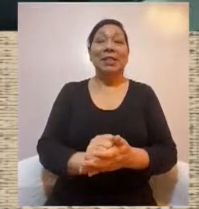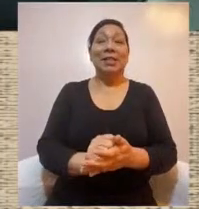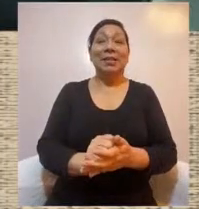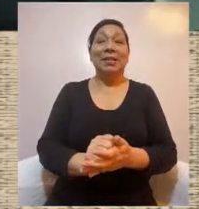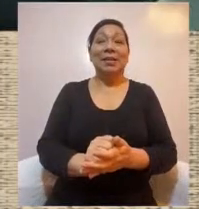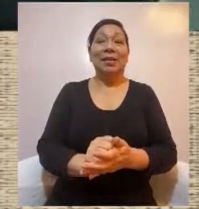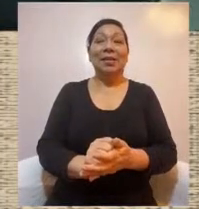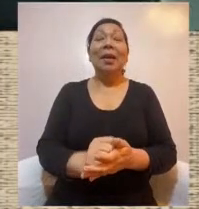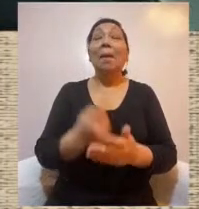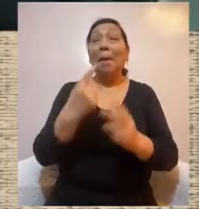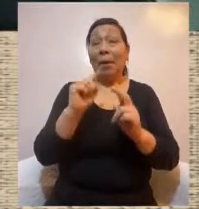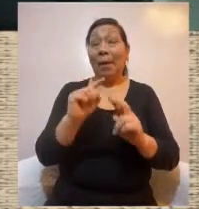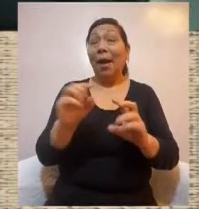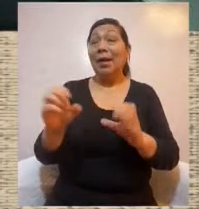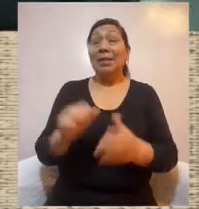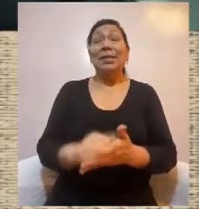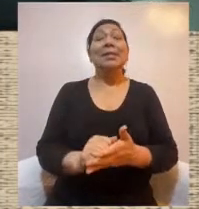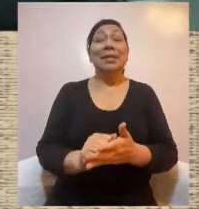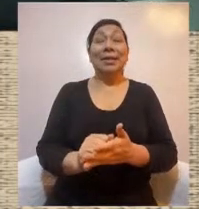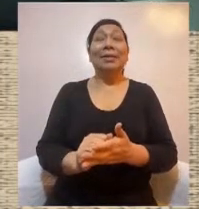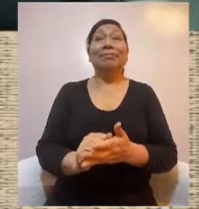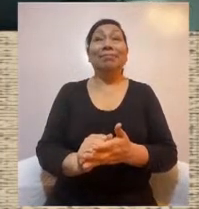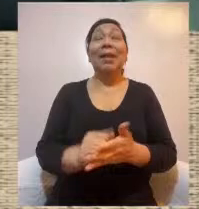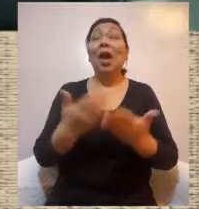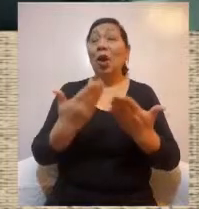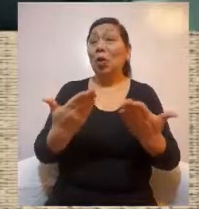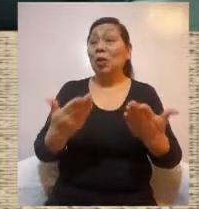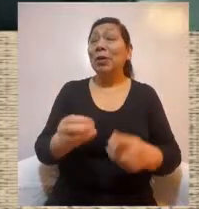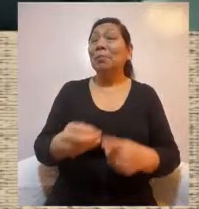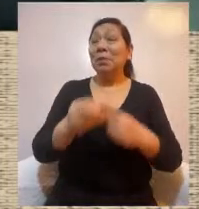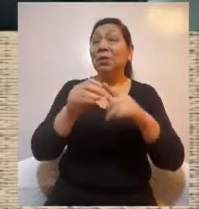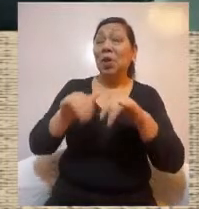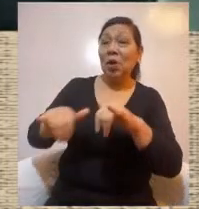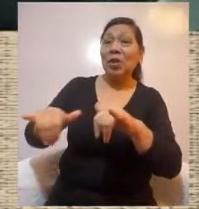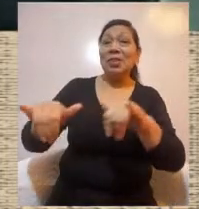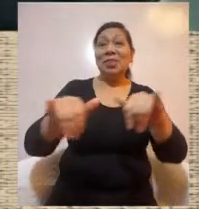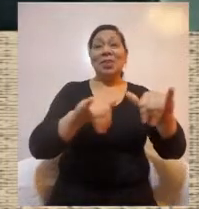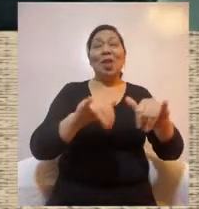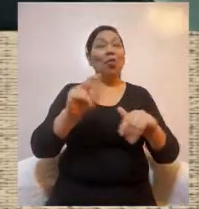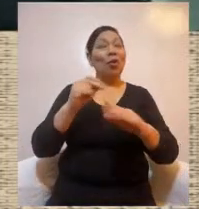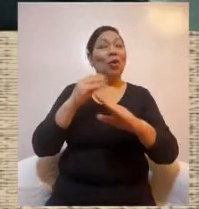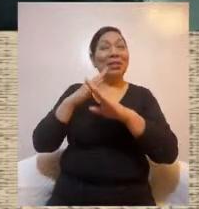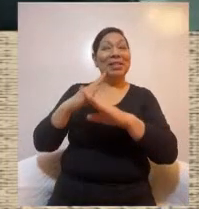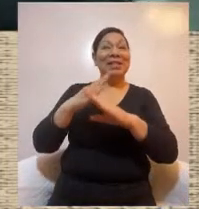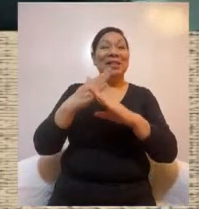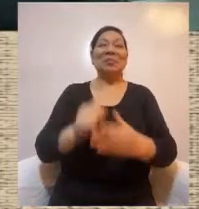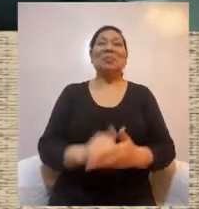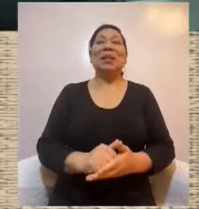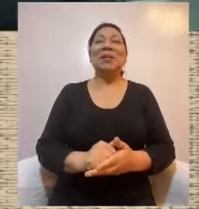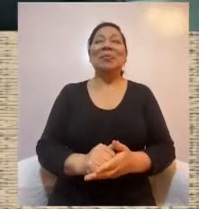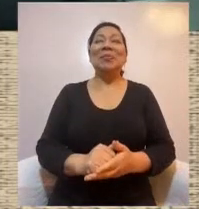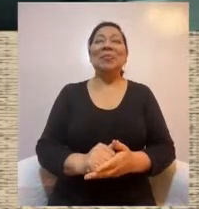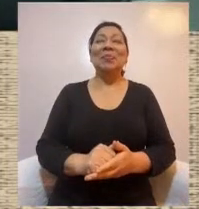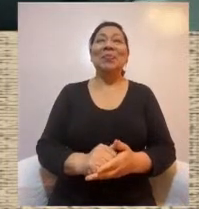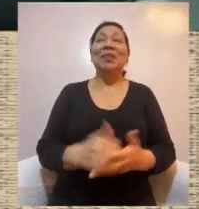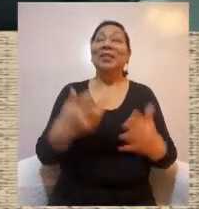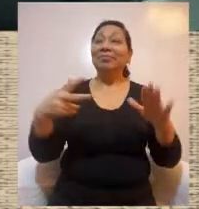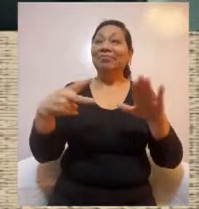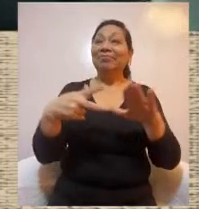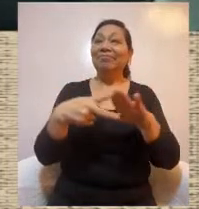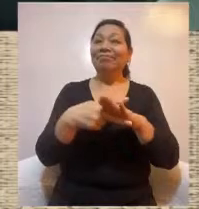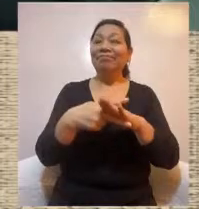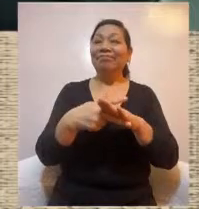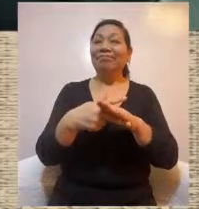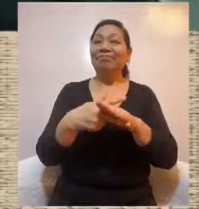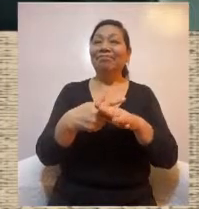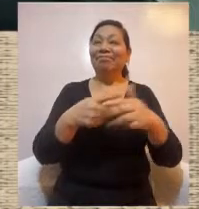y intenta hacer realidad el principio de igualdad y no discriminación. Vamos a